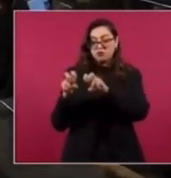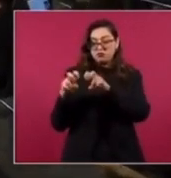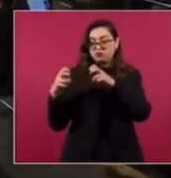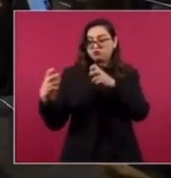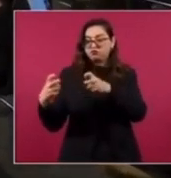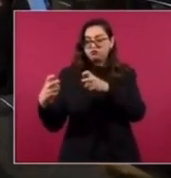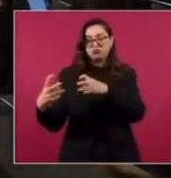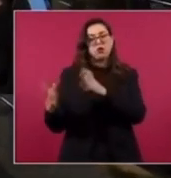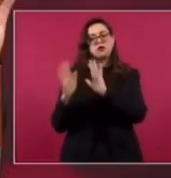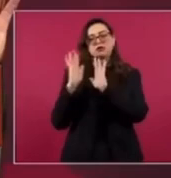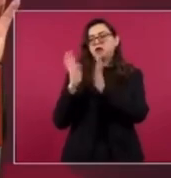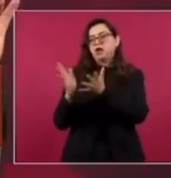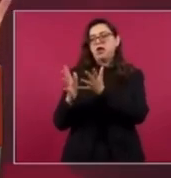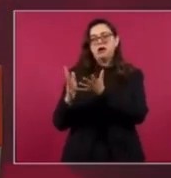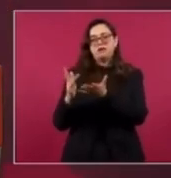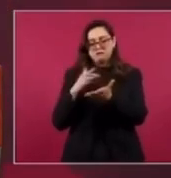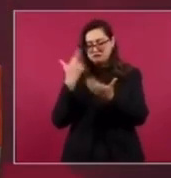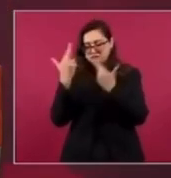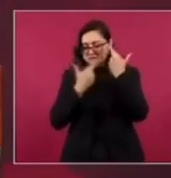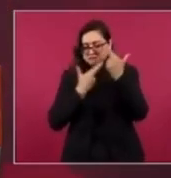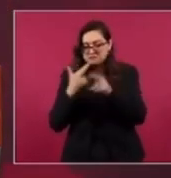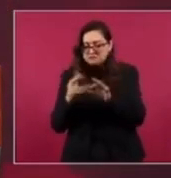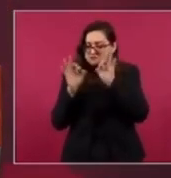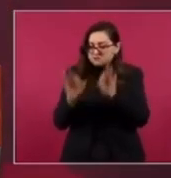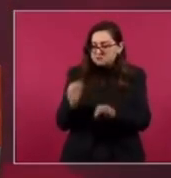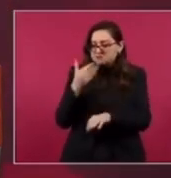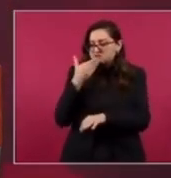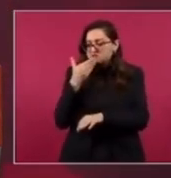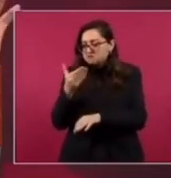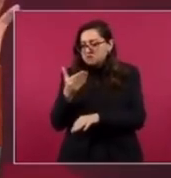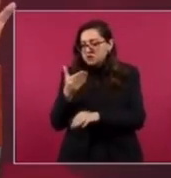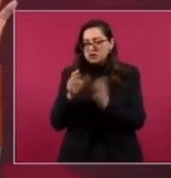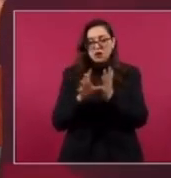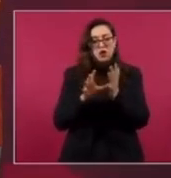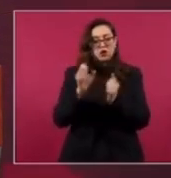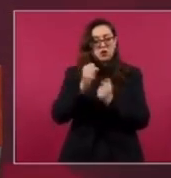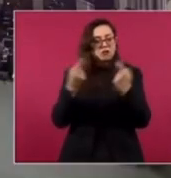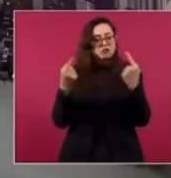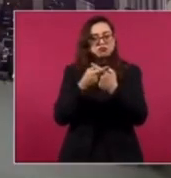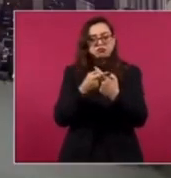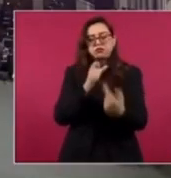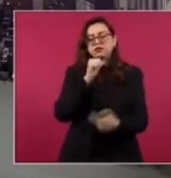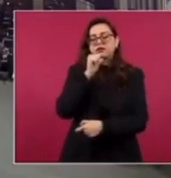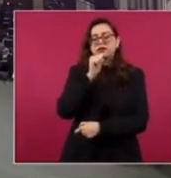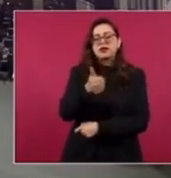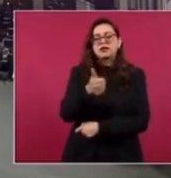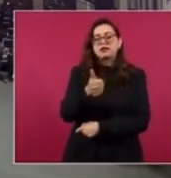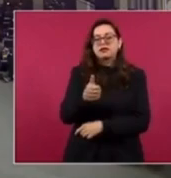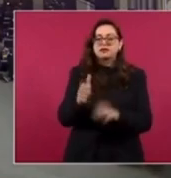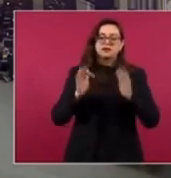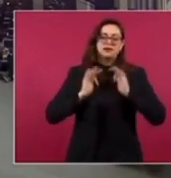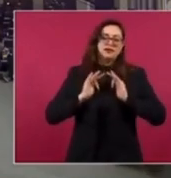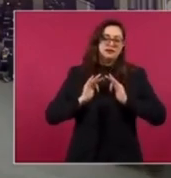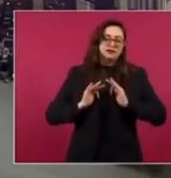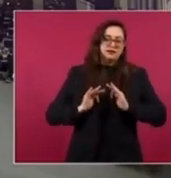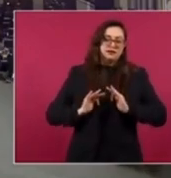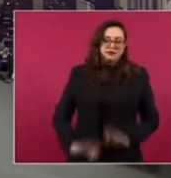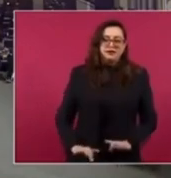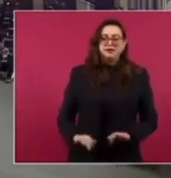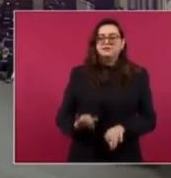pues ya con eso se asegura que no declaren inconstitucional una